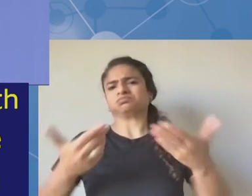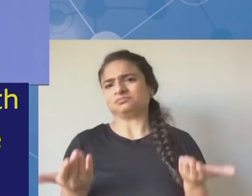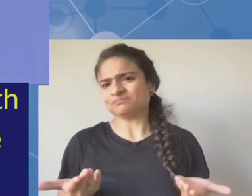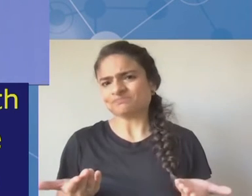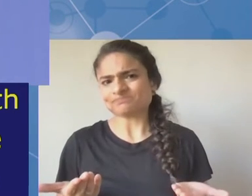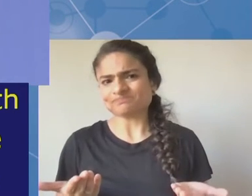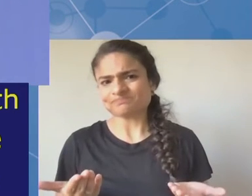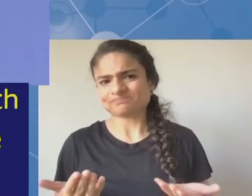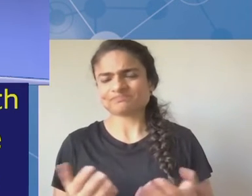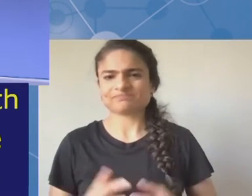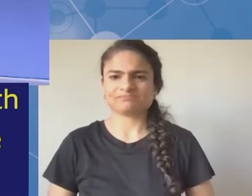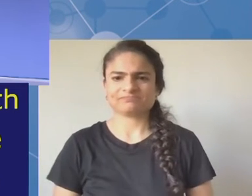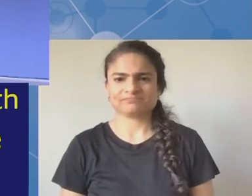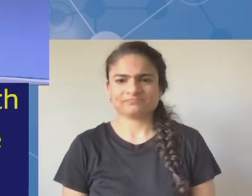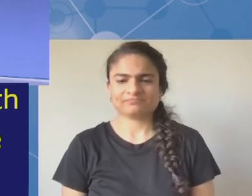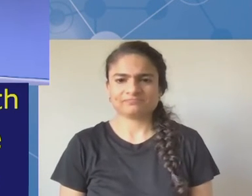alto.